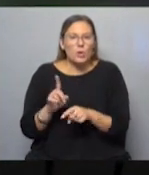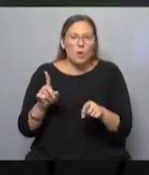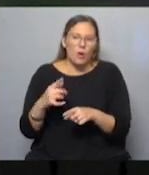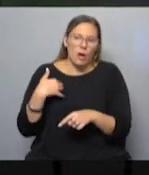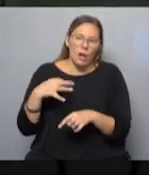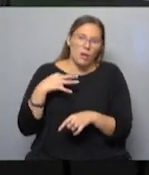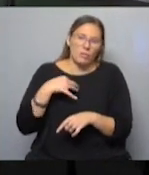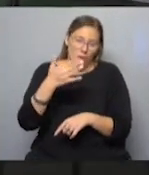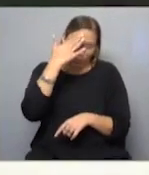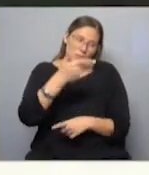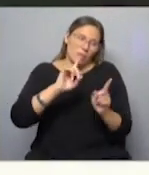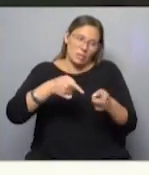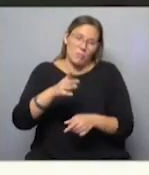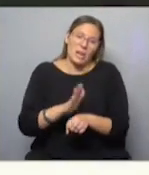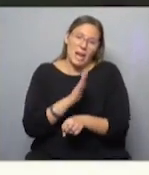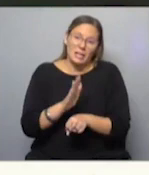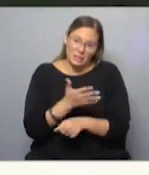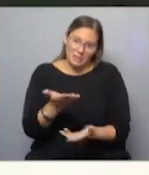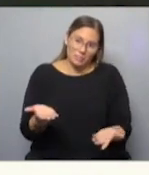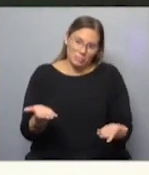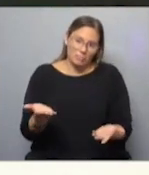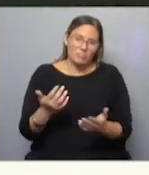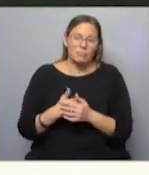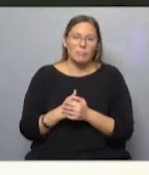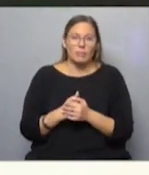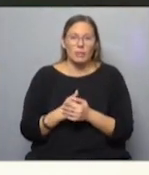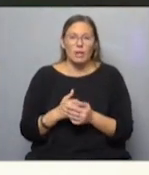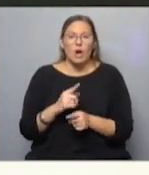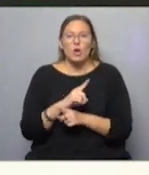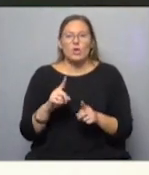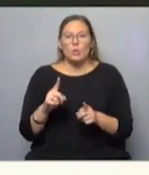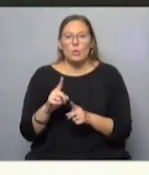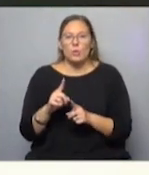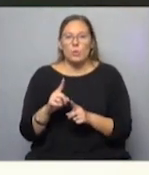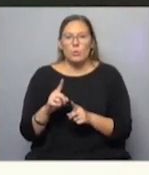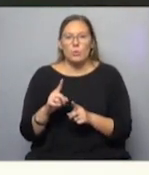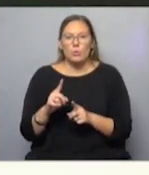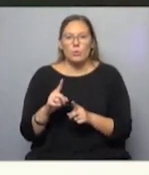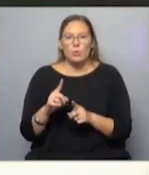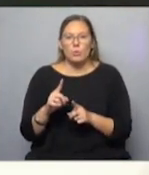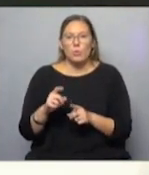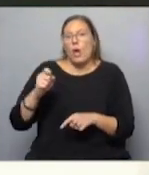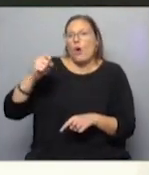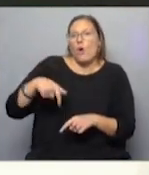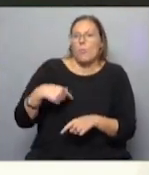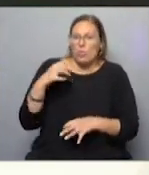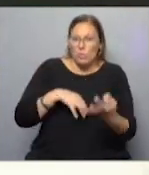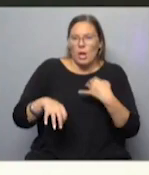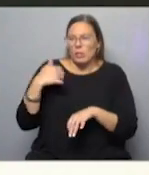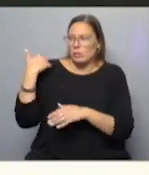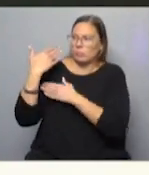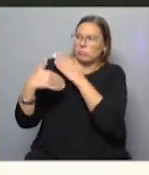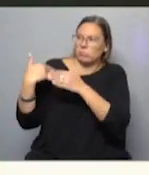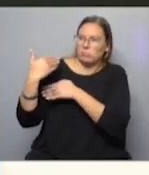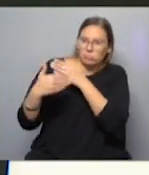vida bueno lo sabrás también sos actriz este no es tan tan así tan común no entonces